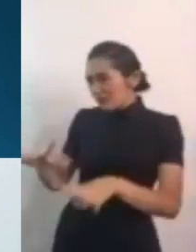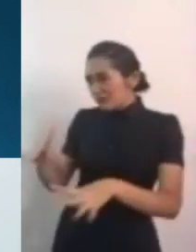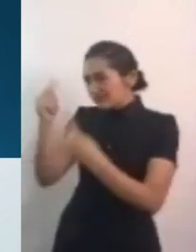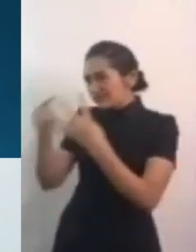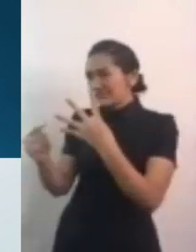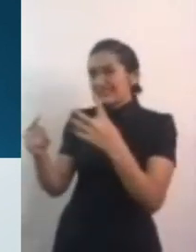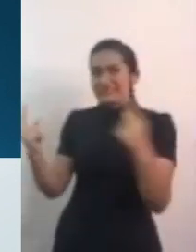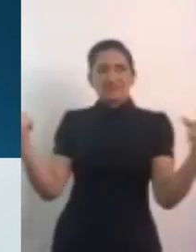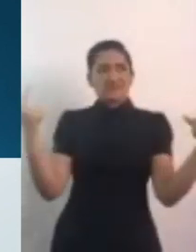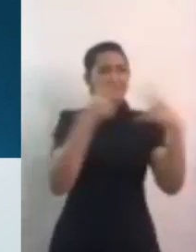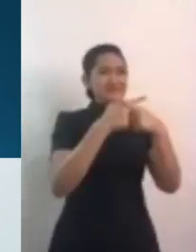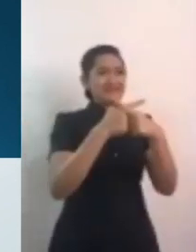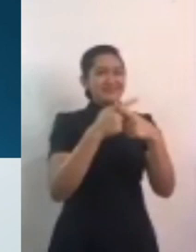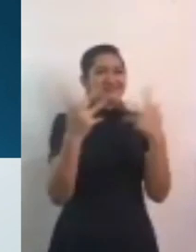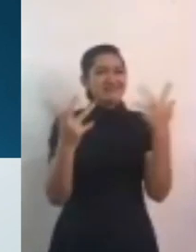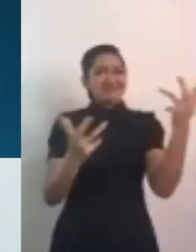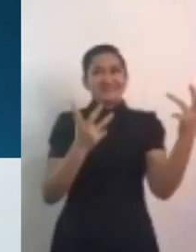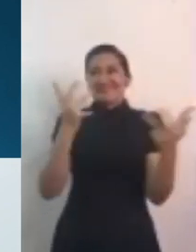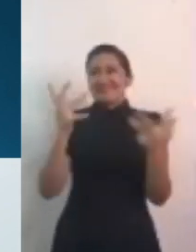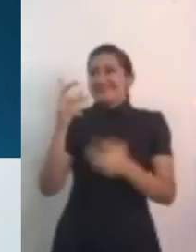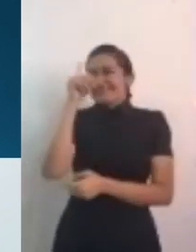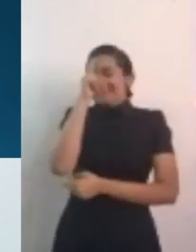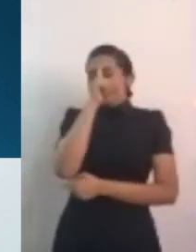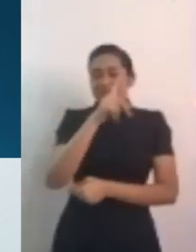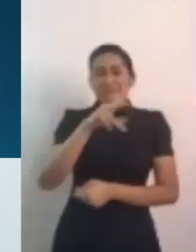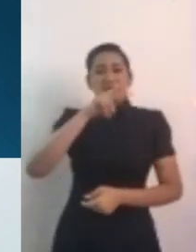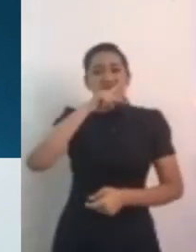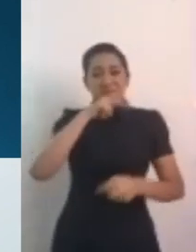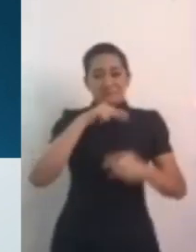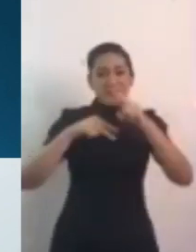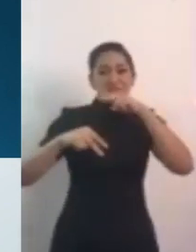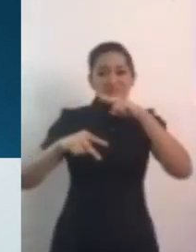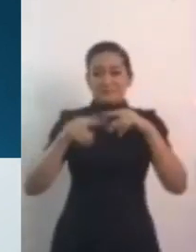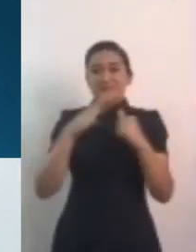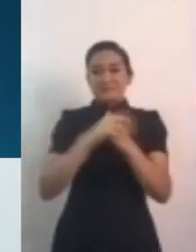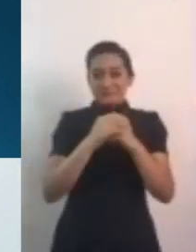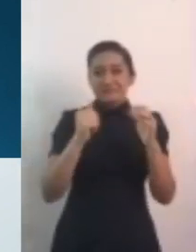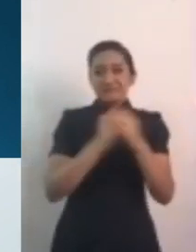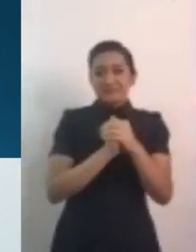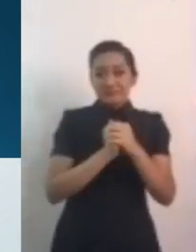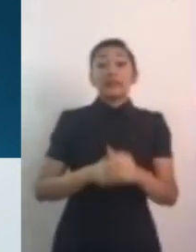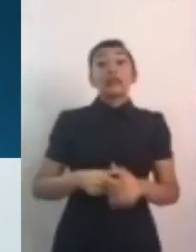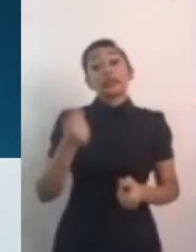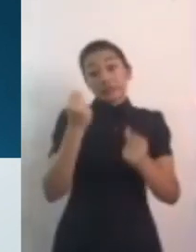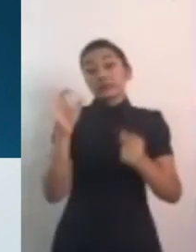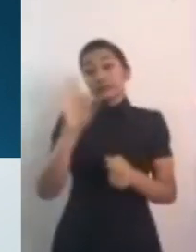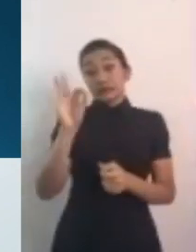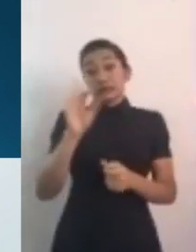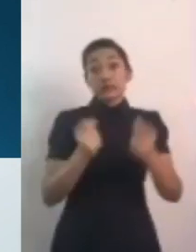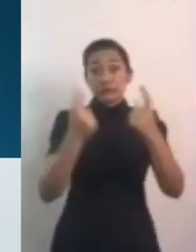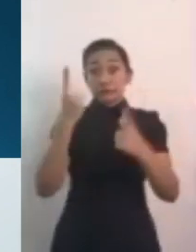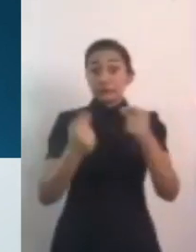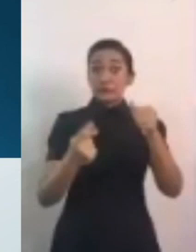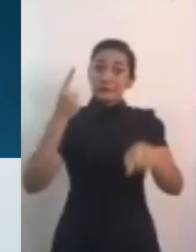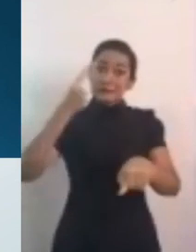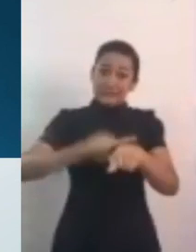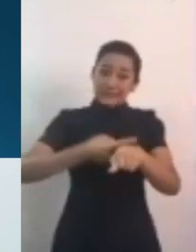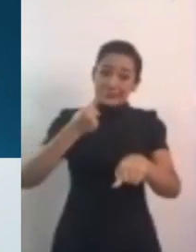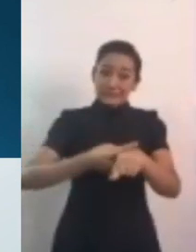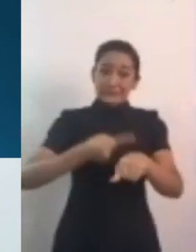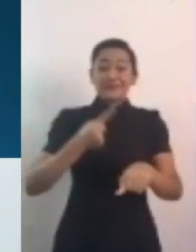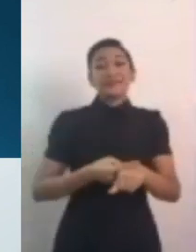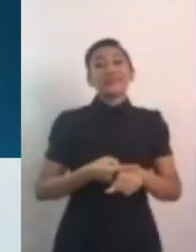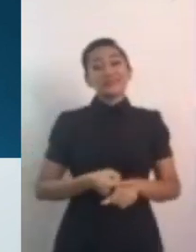problemas psicológicos, sobre todo cuando se trata de problemas de salud crónicos. Entre las cosas más difíciles de